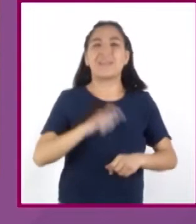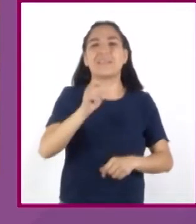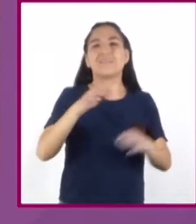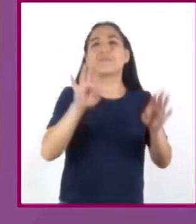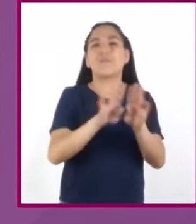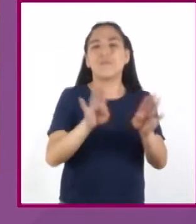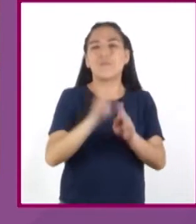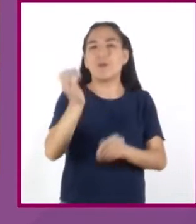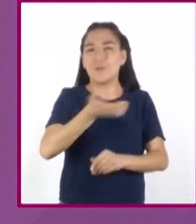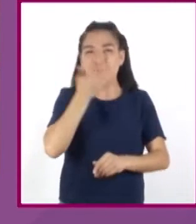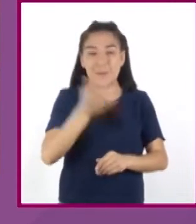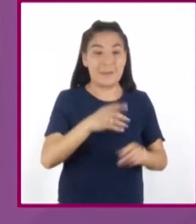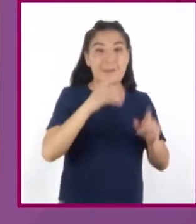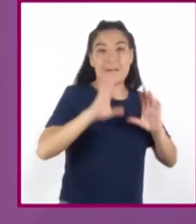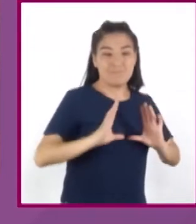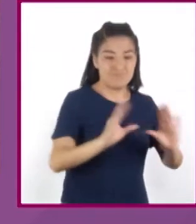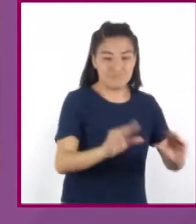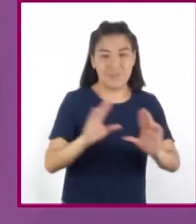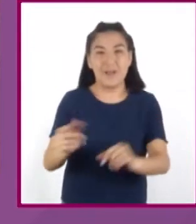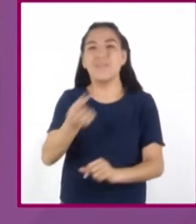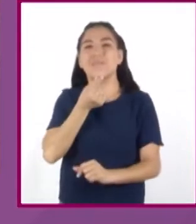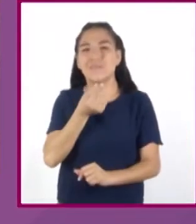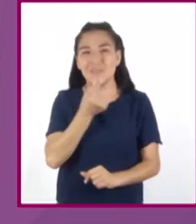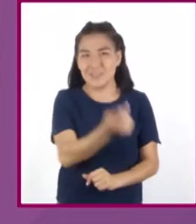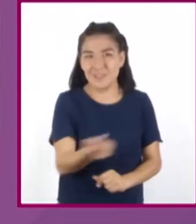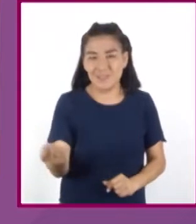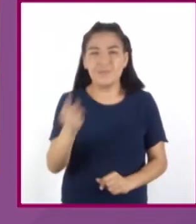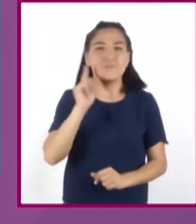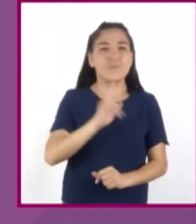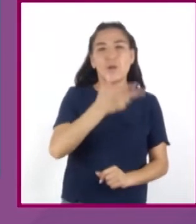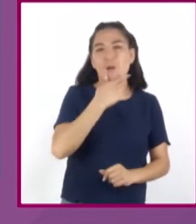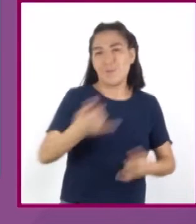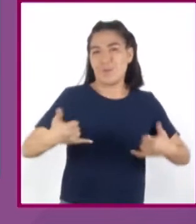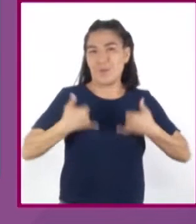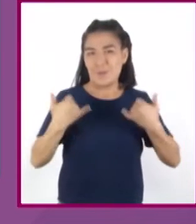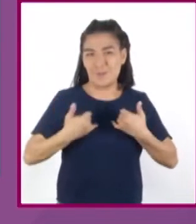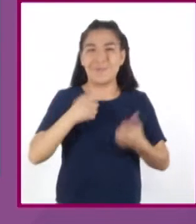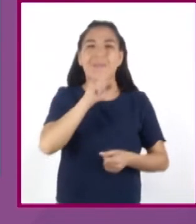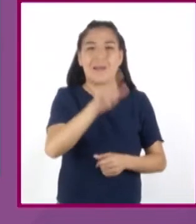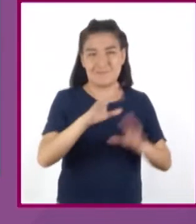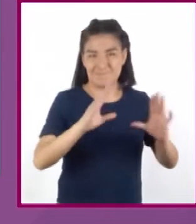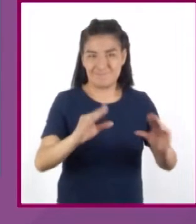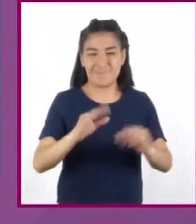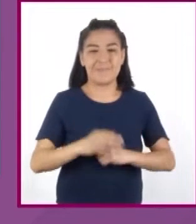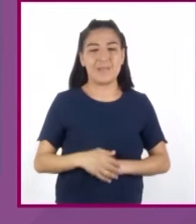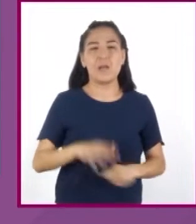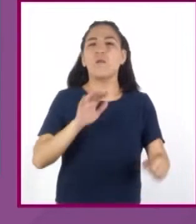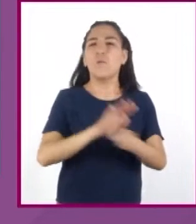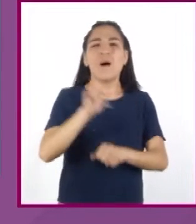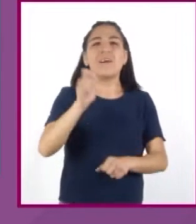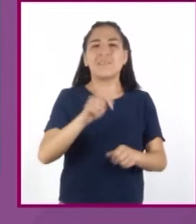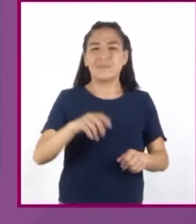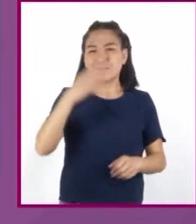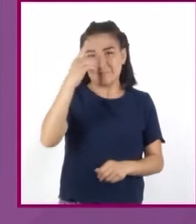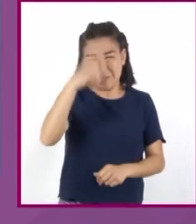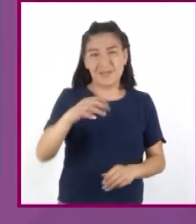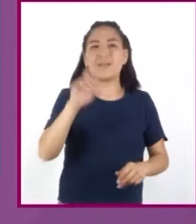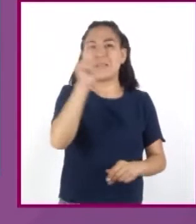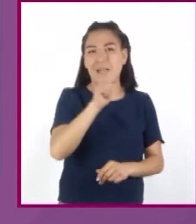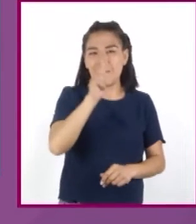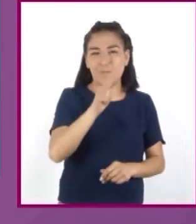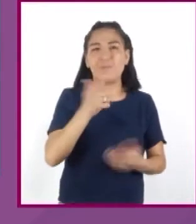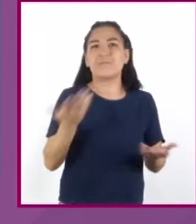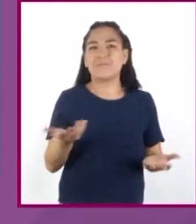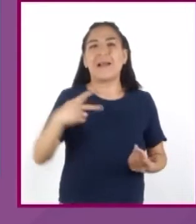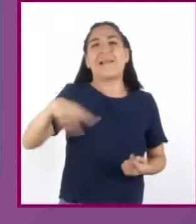a niñas, niños y jóvenes. Otra manifestación cultural que se desprende de la lengua es la